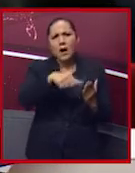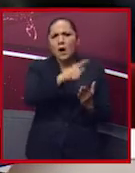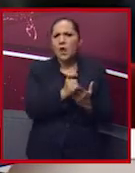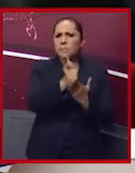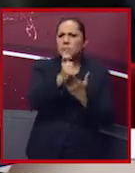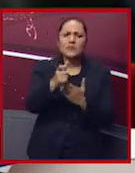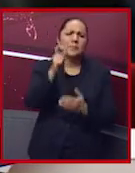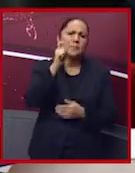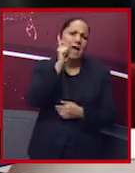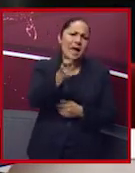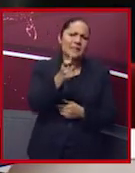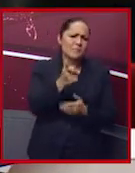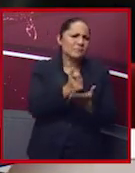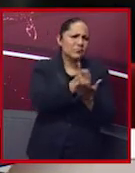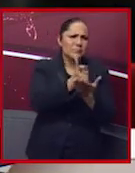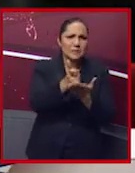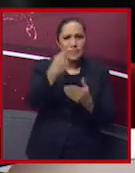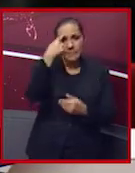un ingreso universal básico